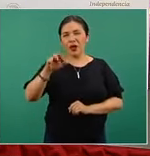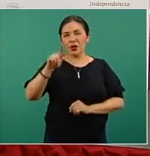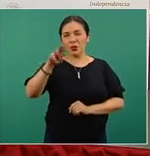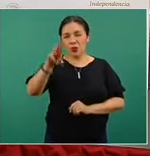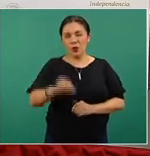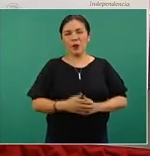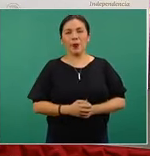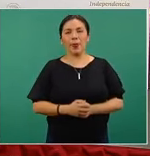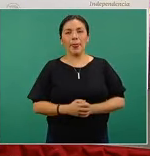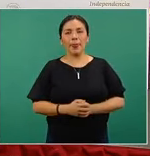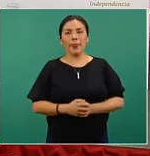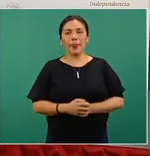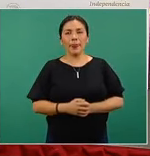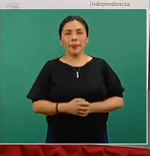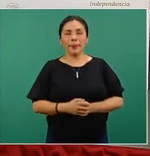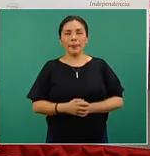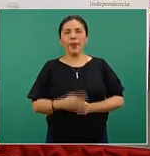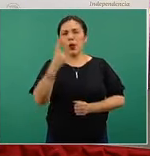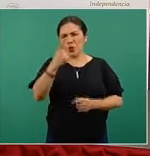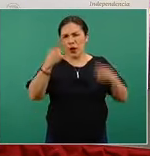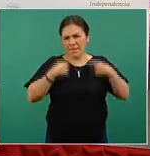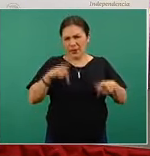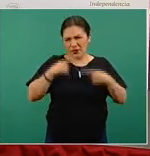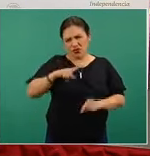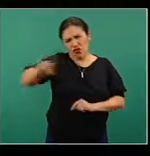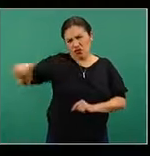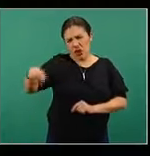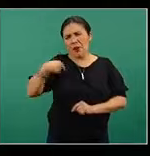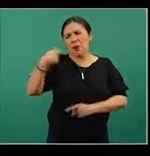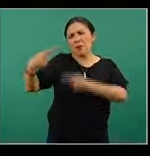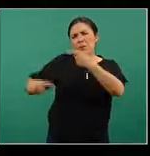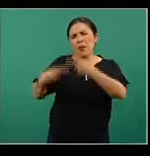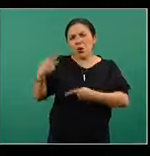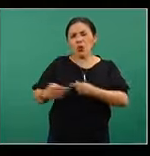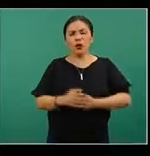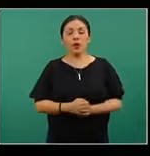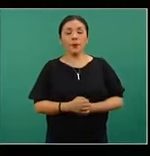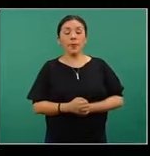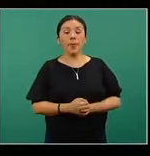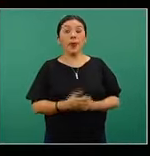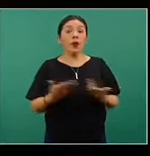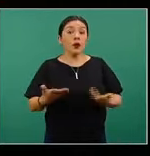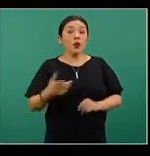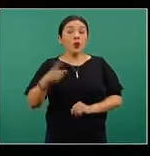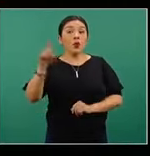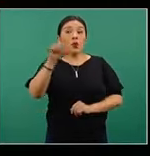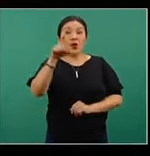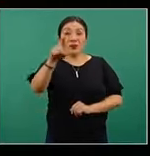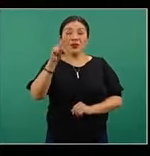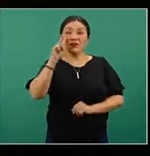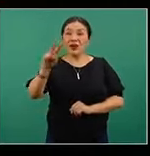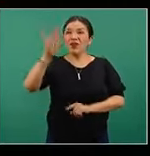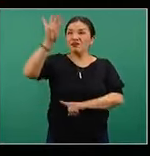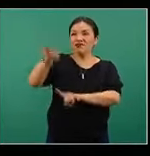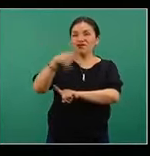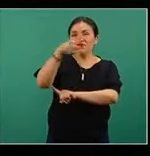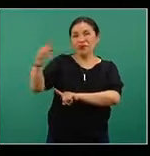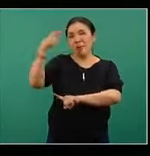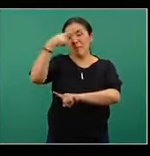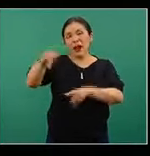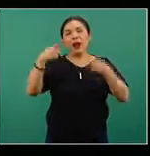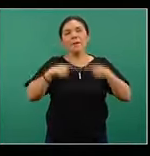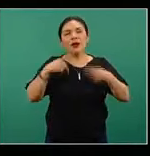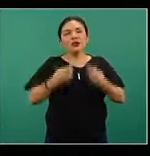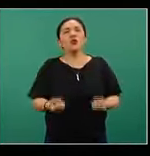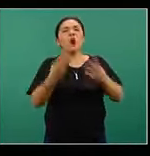una persona del público nos pregunta que al momento de la tabla que traen las dosis por personas no